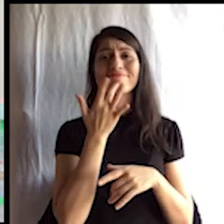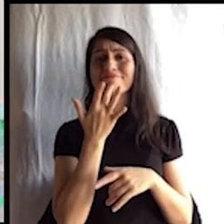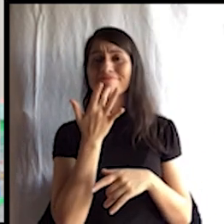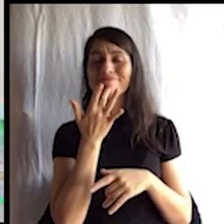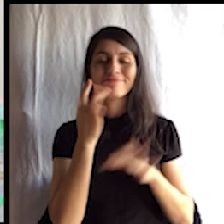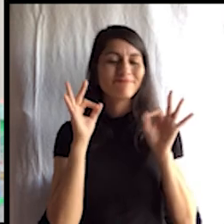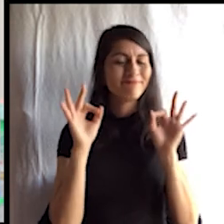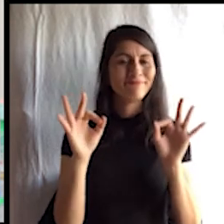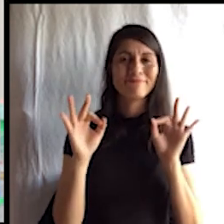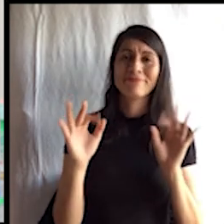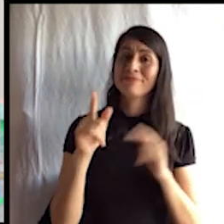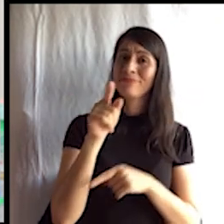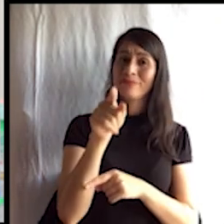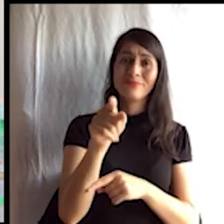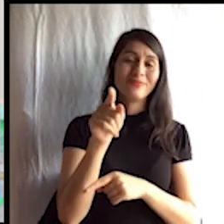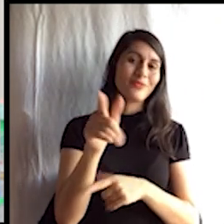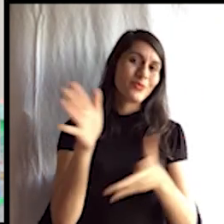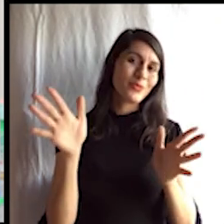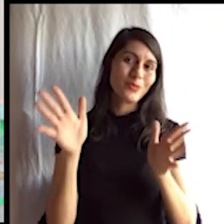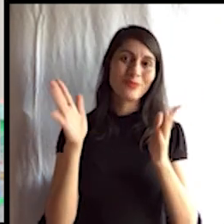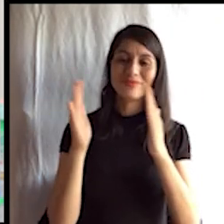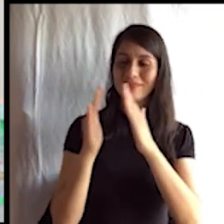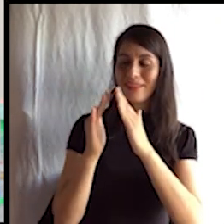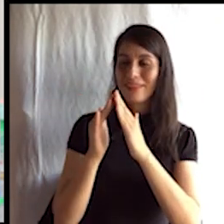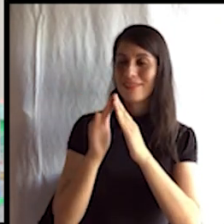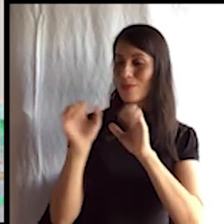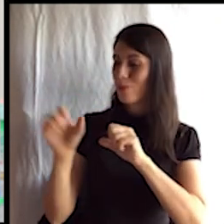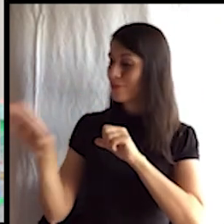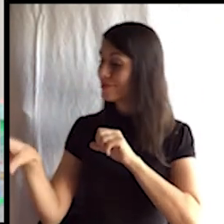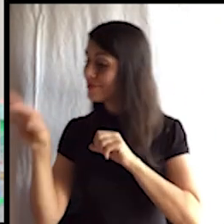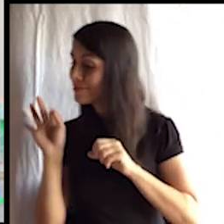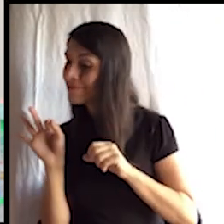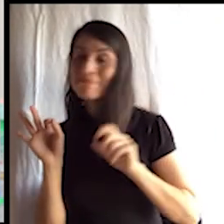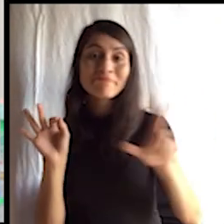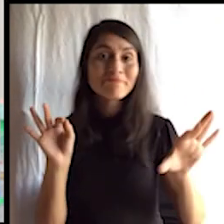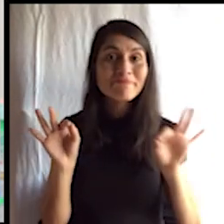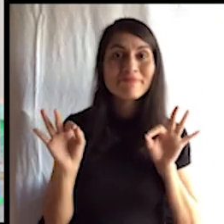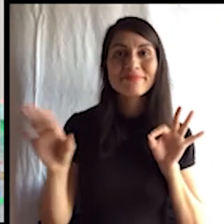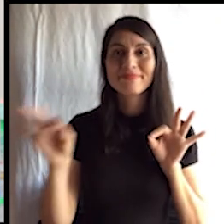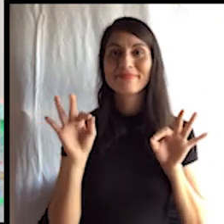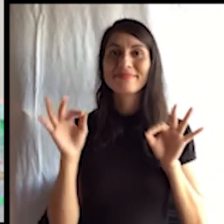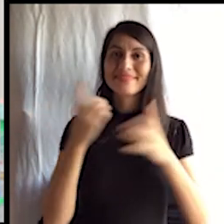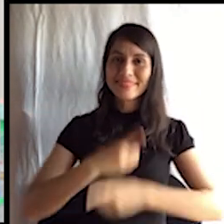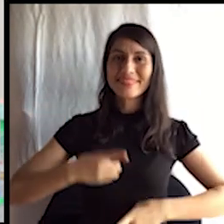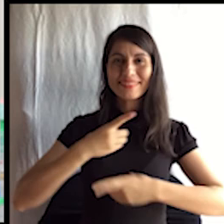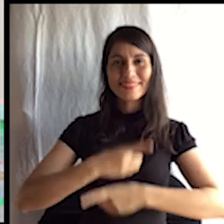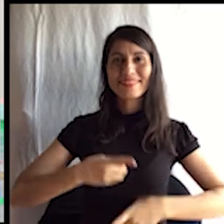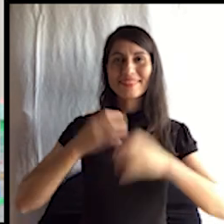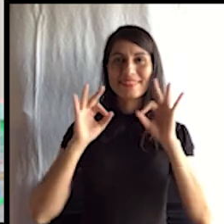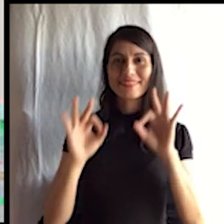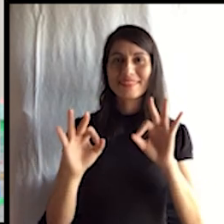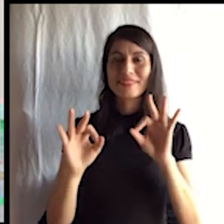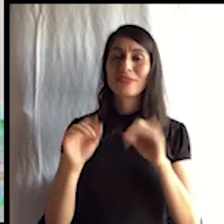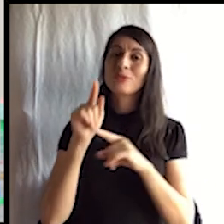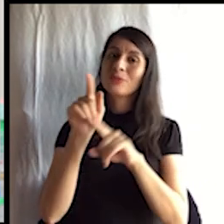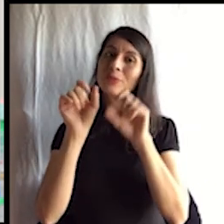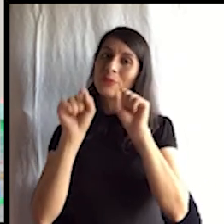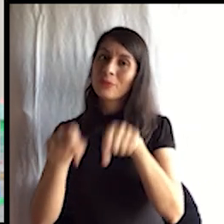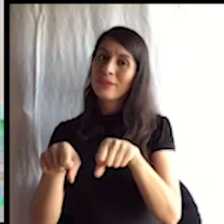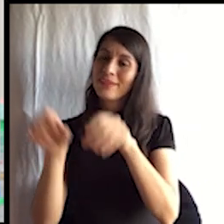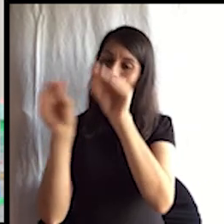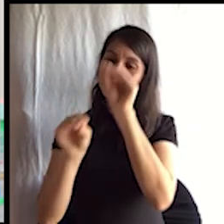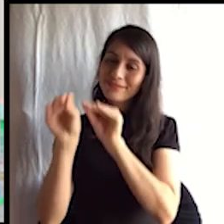puedan gustar. Son cosas que tienes ahí en la mano y que puedes usar para divertirte. La idea es que puedas